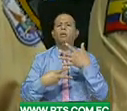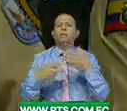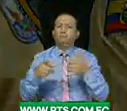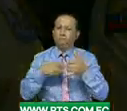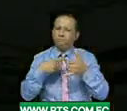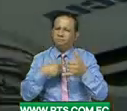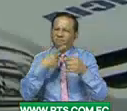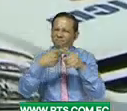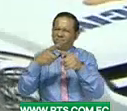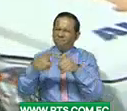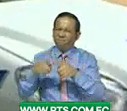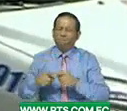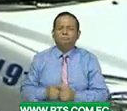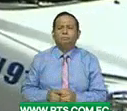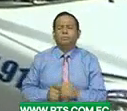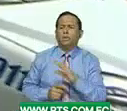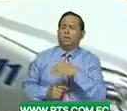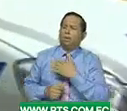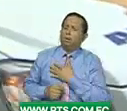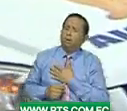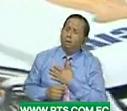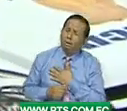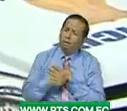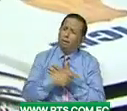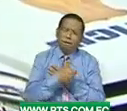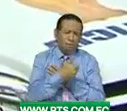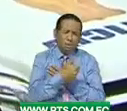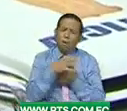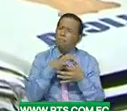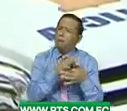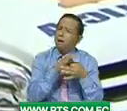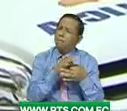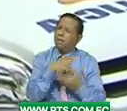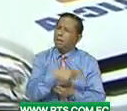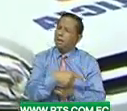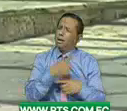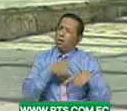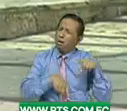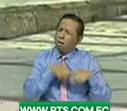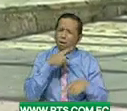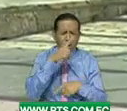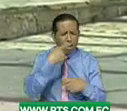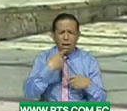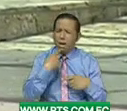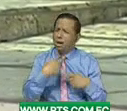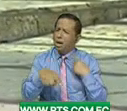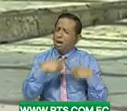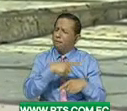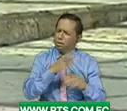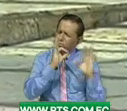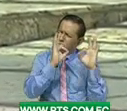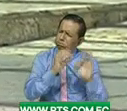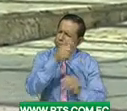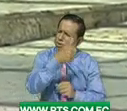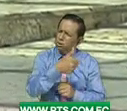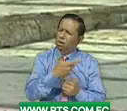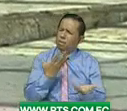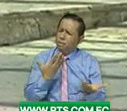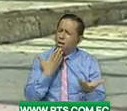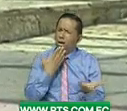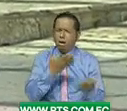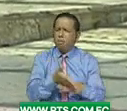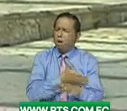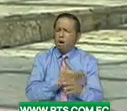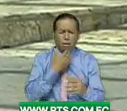móviles. Justicia, porque era una gran persona, mi amigo, mi jefe y todo, excelente persona, no hacía daño a nadie,